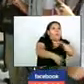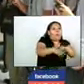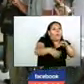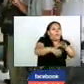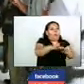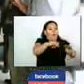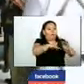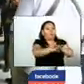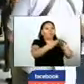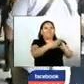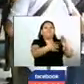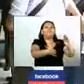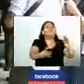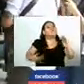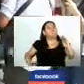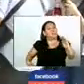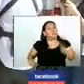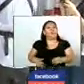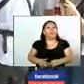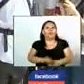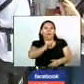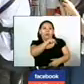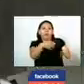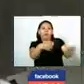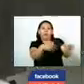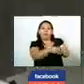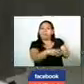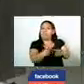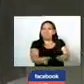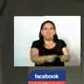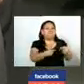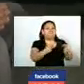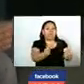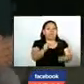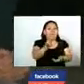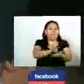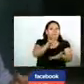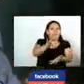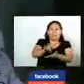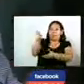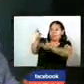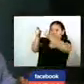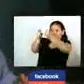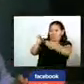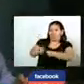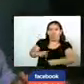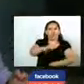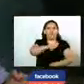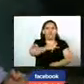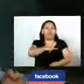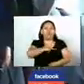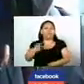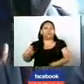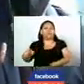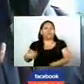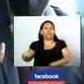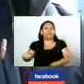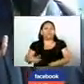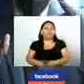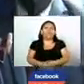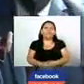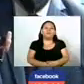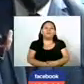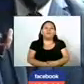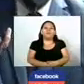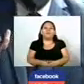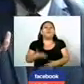de casa presidencial estructura que facilitó el uso de fondos públicos para beneficio propio la representación